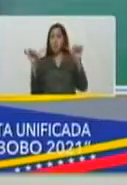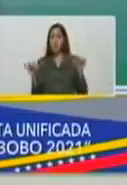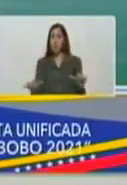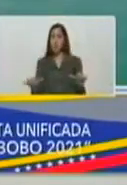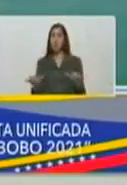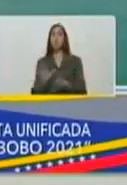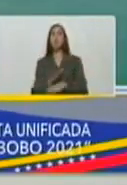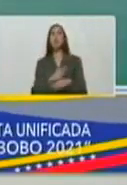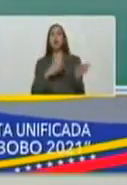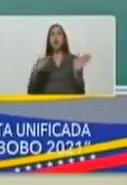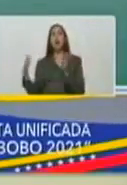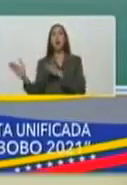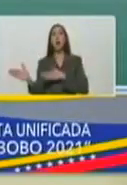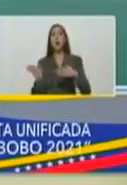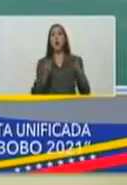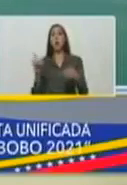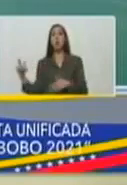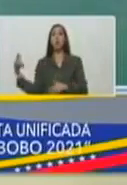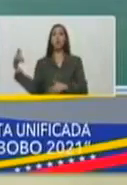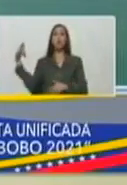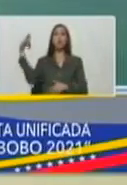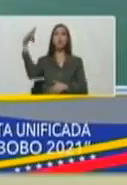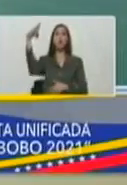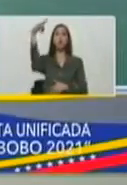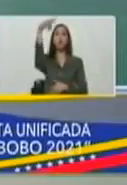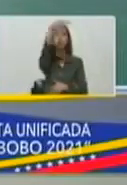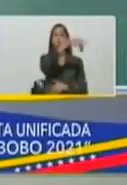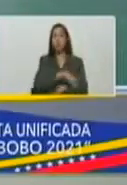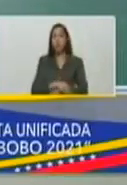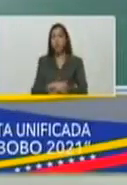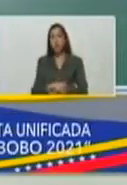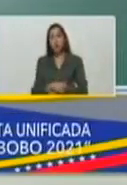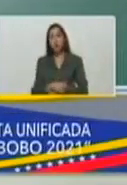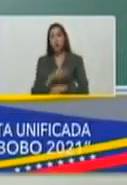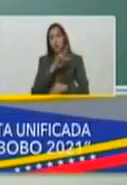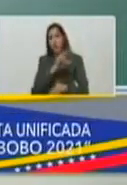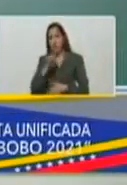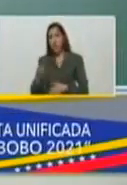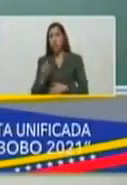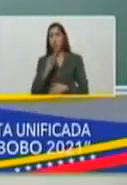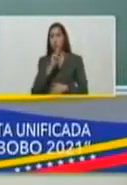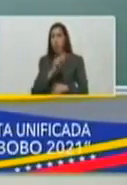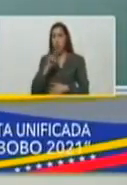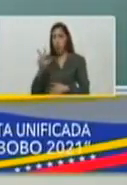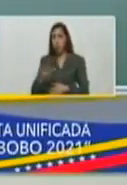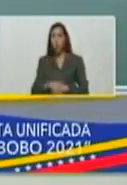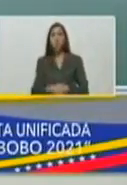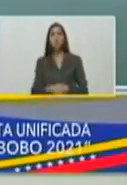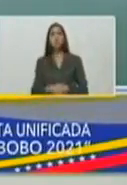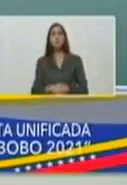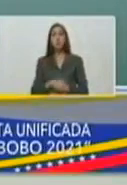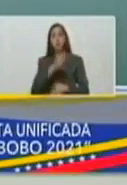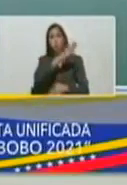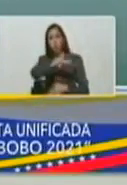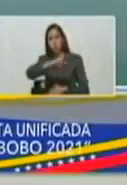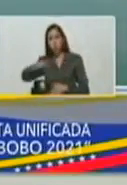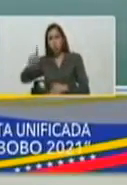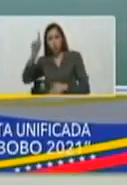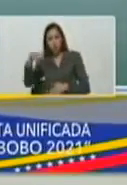aéreos Sukhoi 30 MK2 y K8. Tomamos una cabeza de playa en